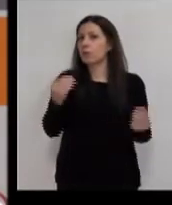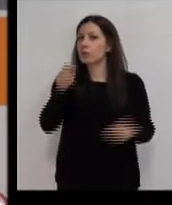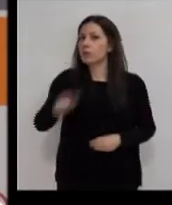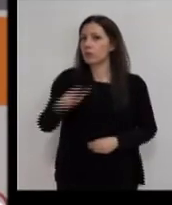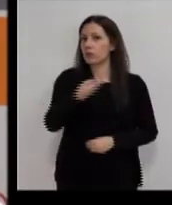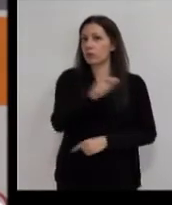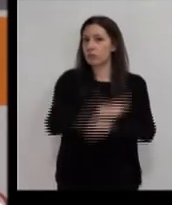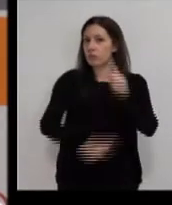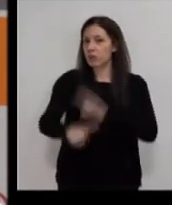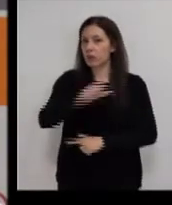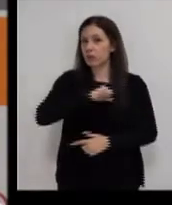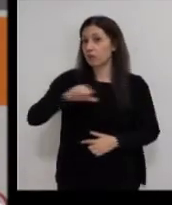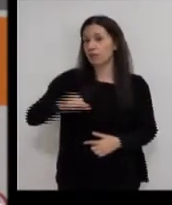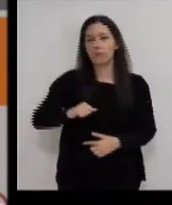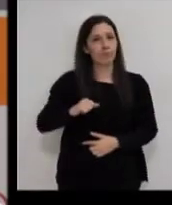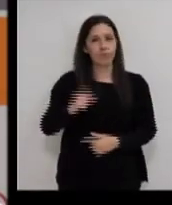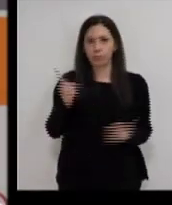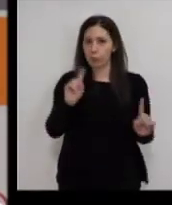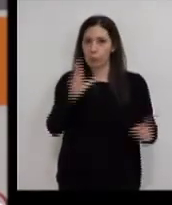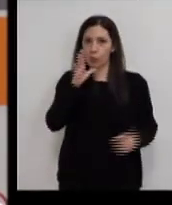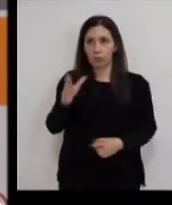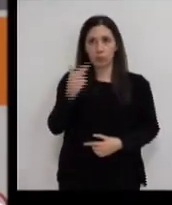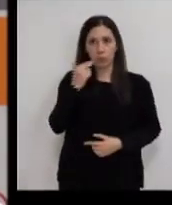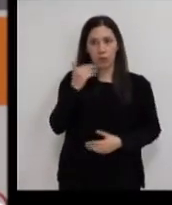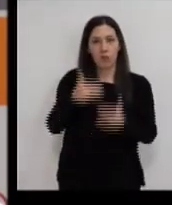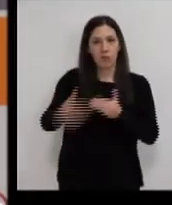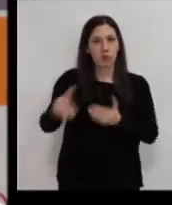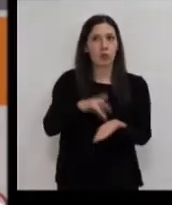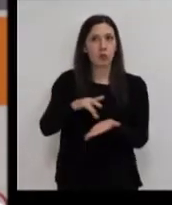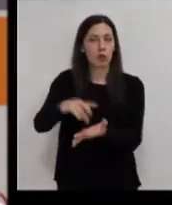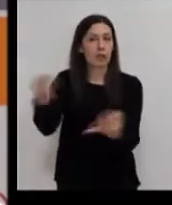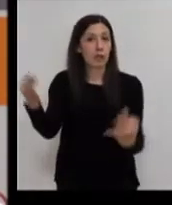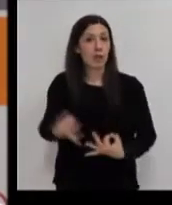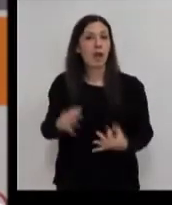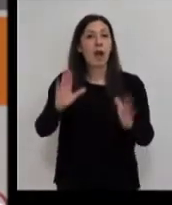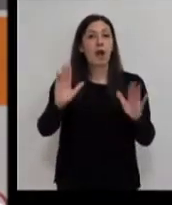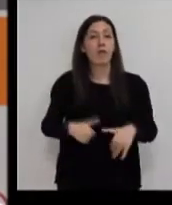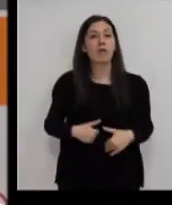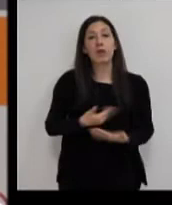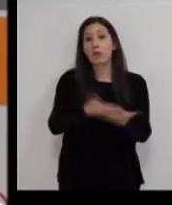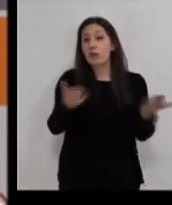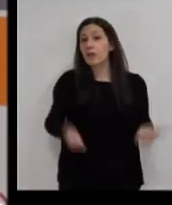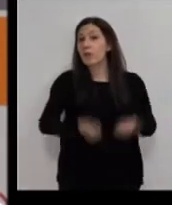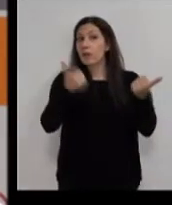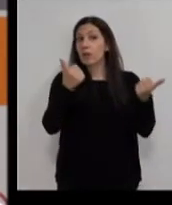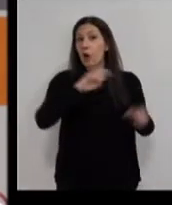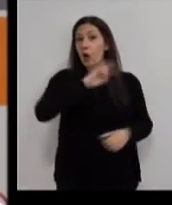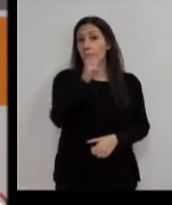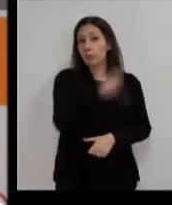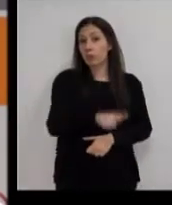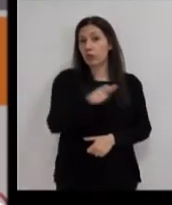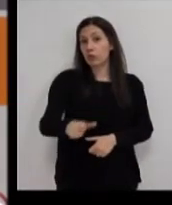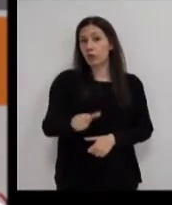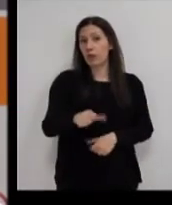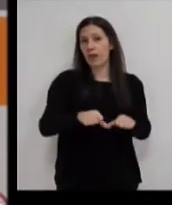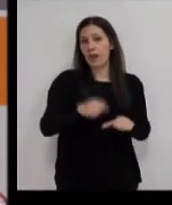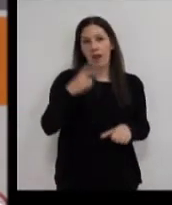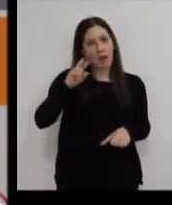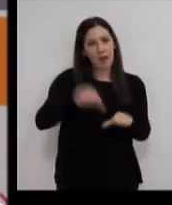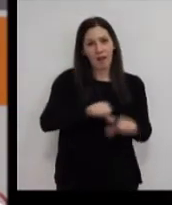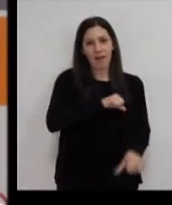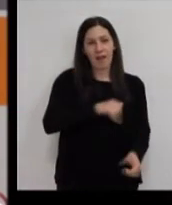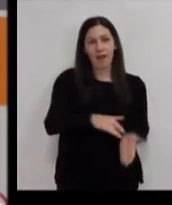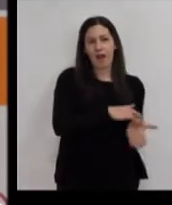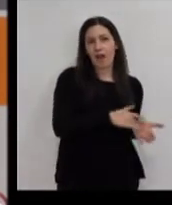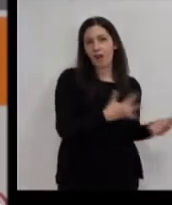óptima. Muchas personas no viajan de forma independiente por miedo a lo que se van a encontrar y se fían más de